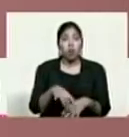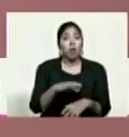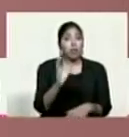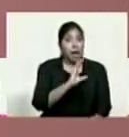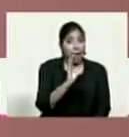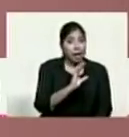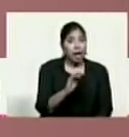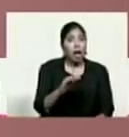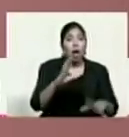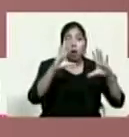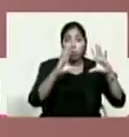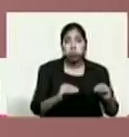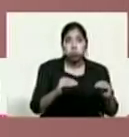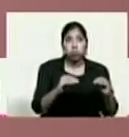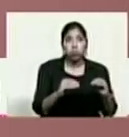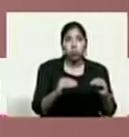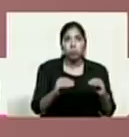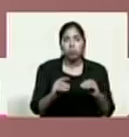saboteó